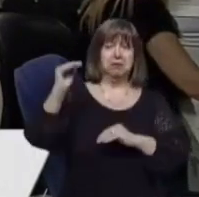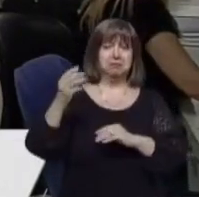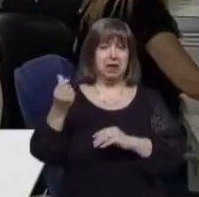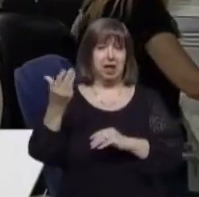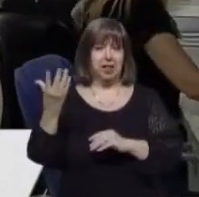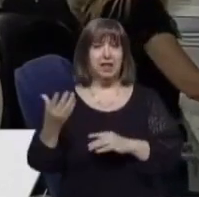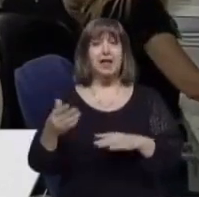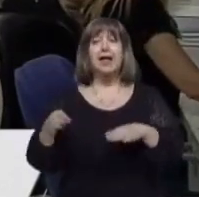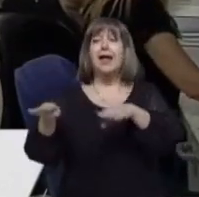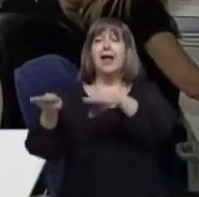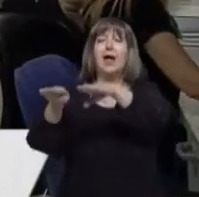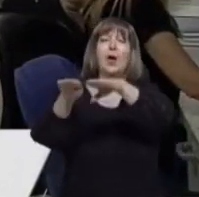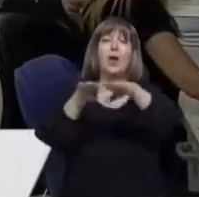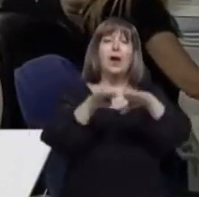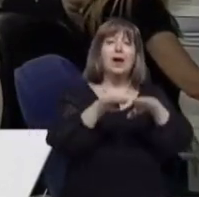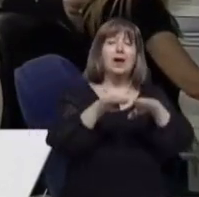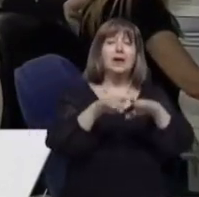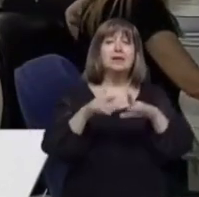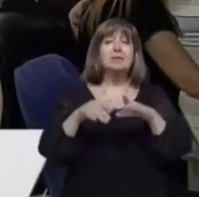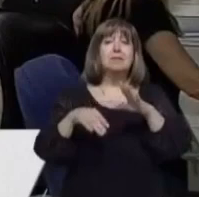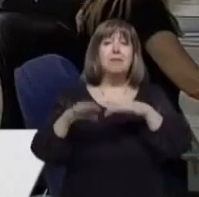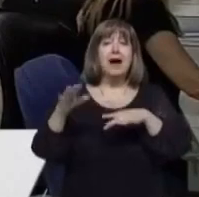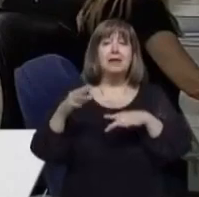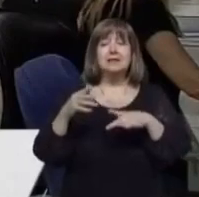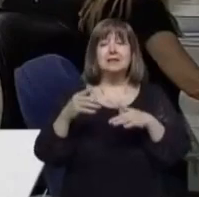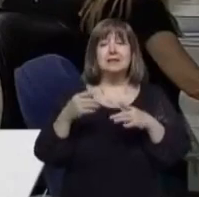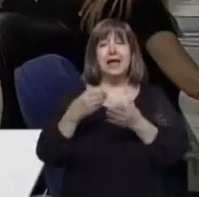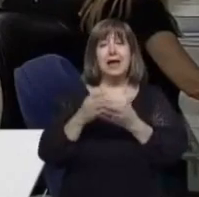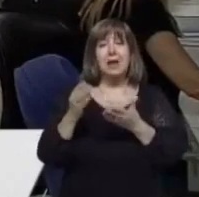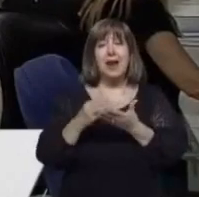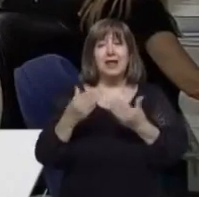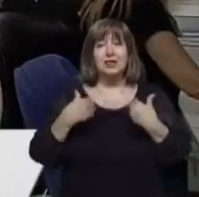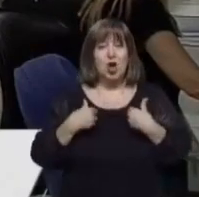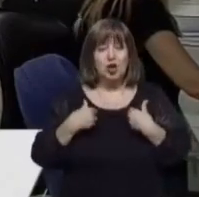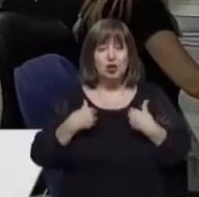personas en realidad del colectivo sí somos más discriminadas